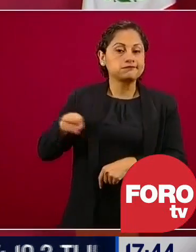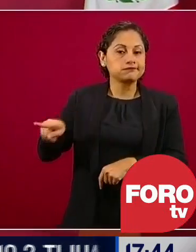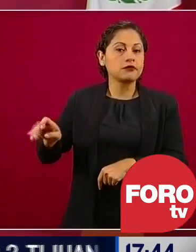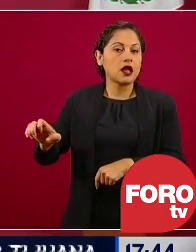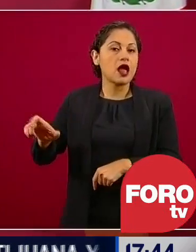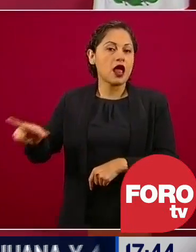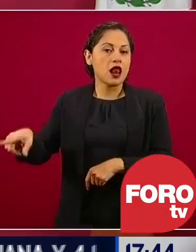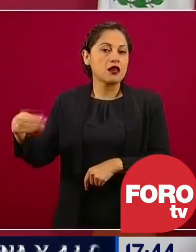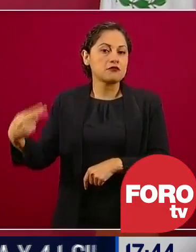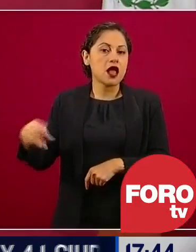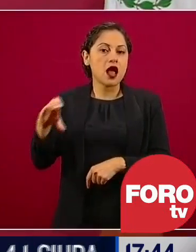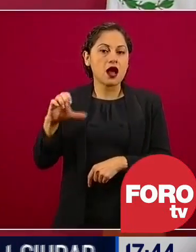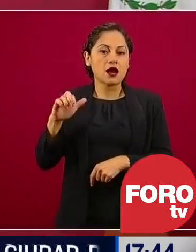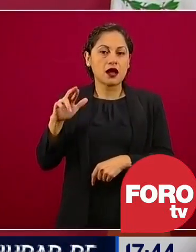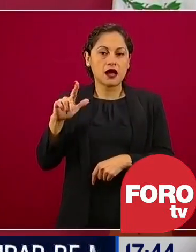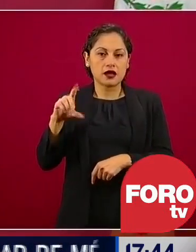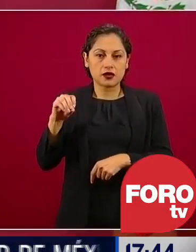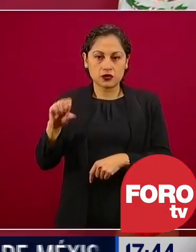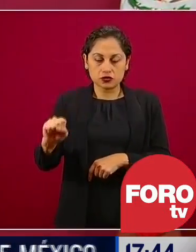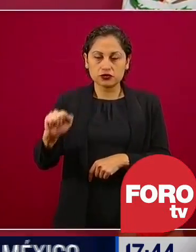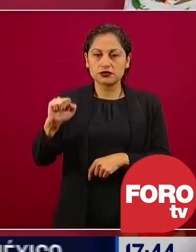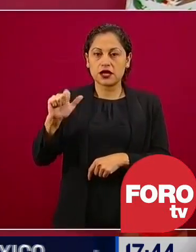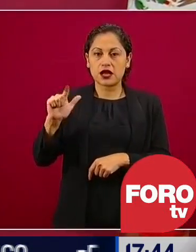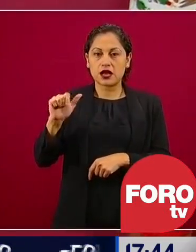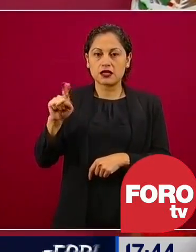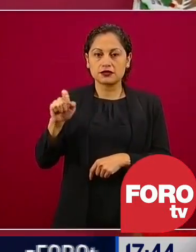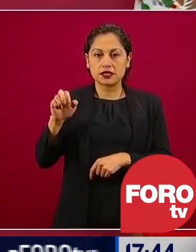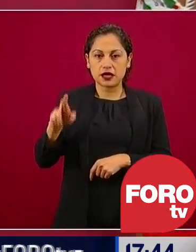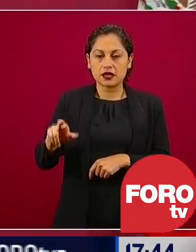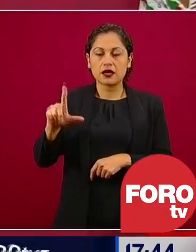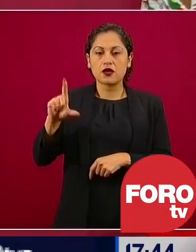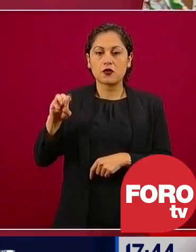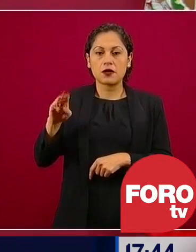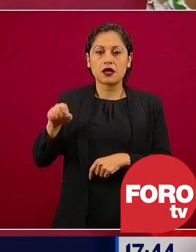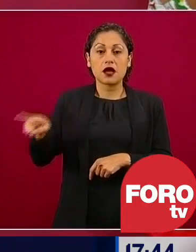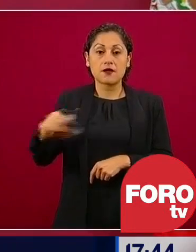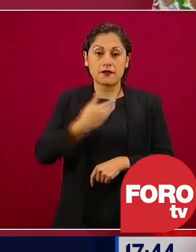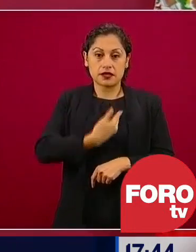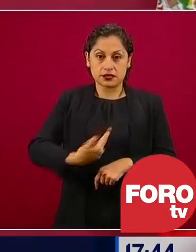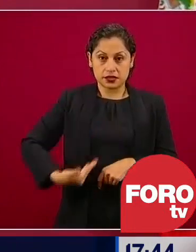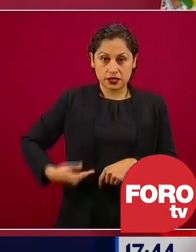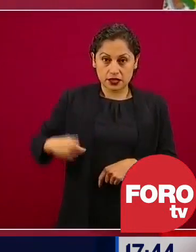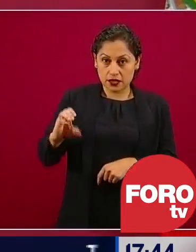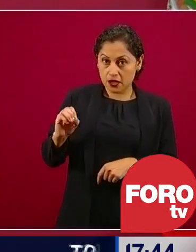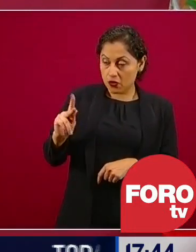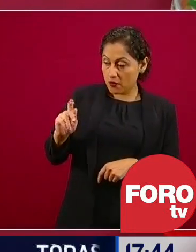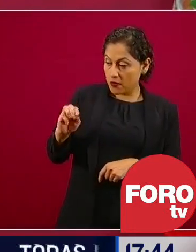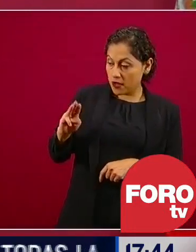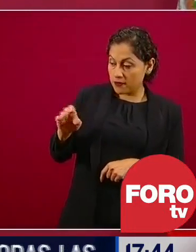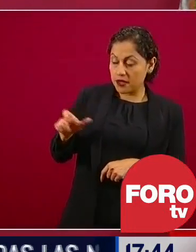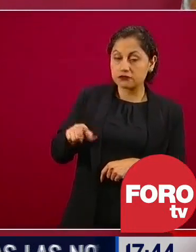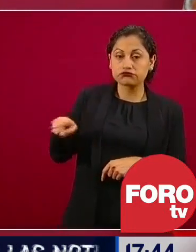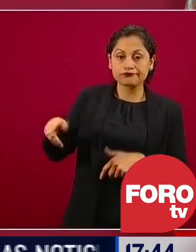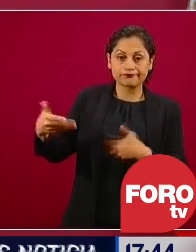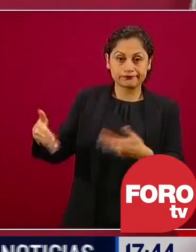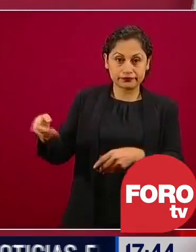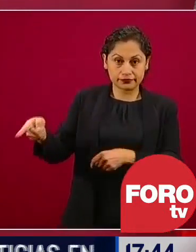Carlos Salazar Lomelín, presidente del Consejo Coordinador Empresarial, porque él ha venido